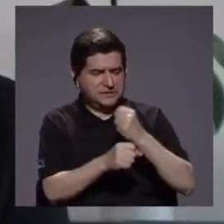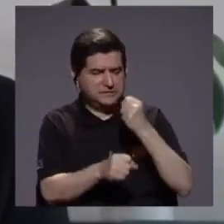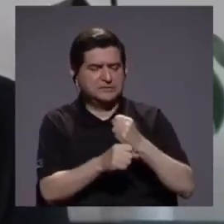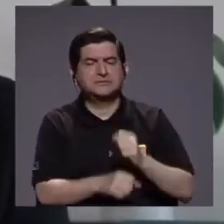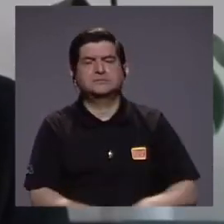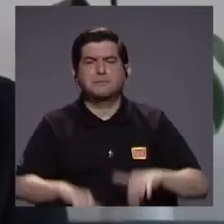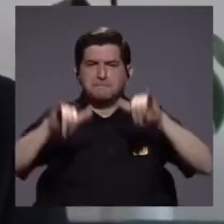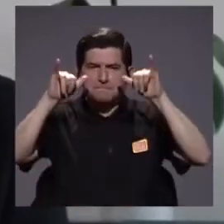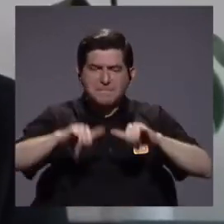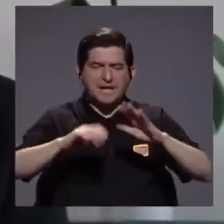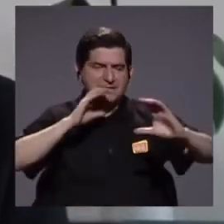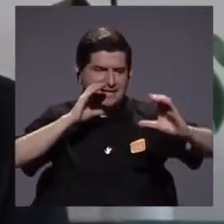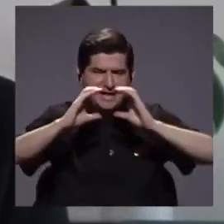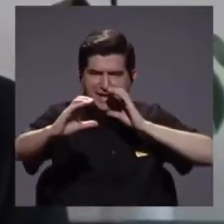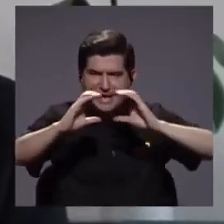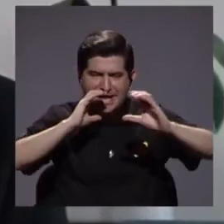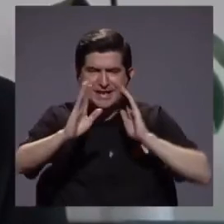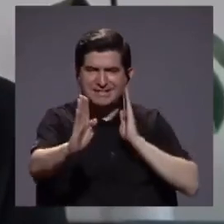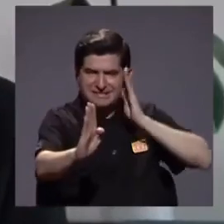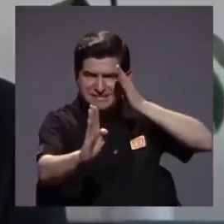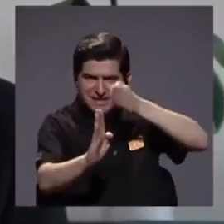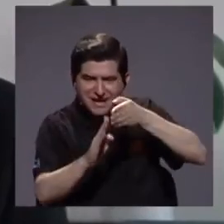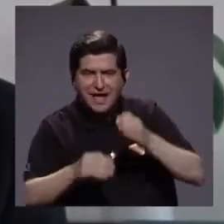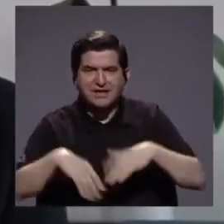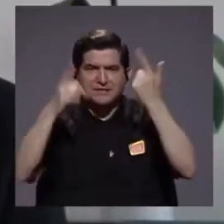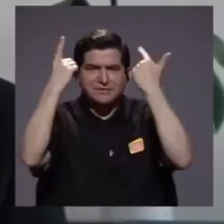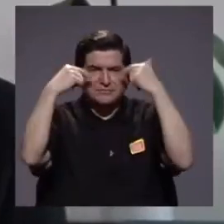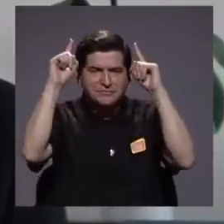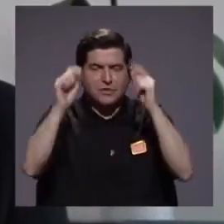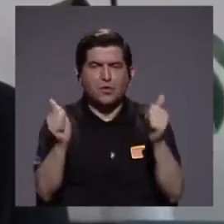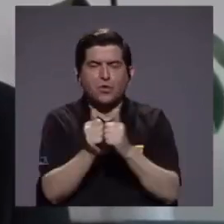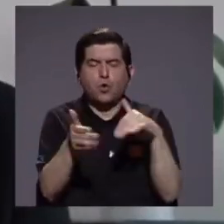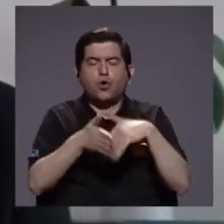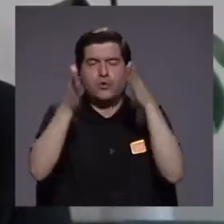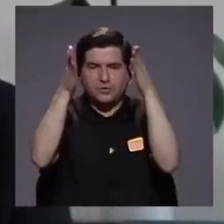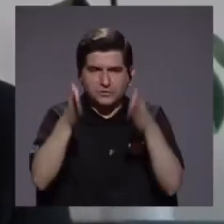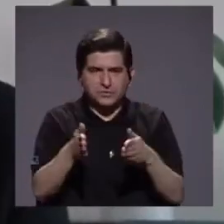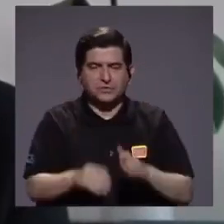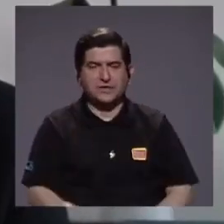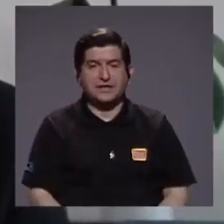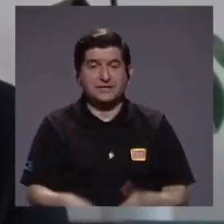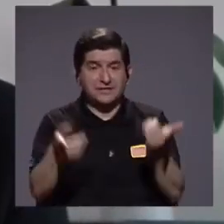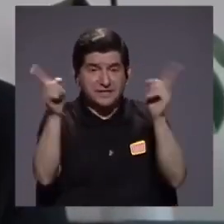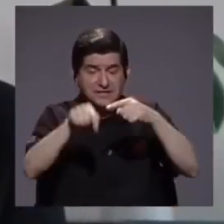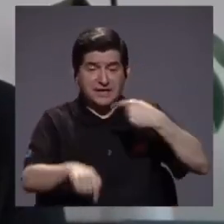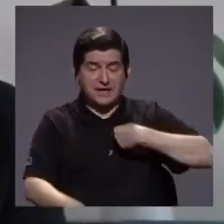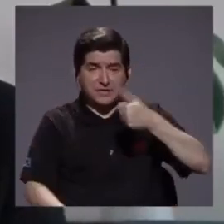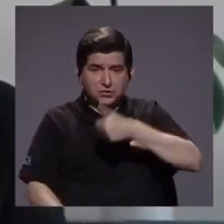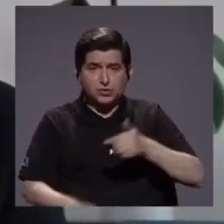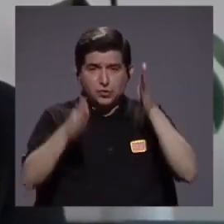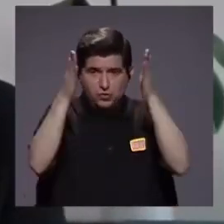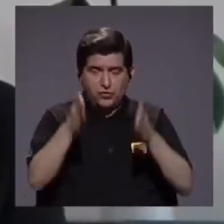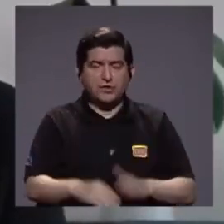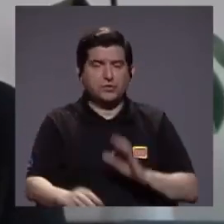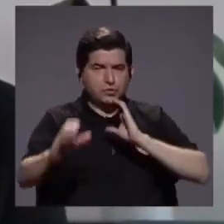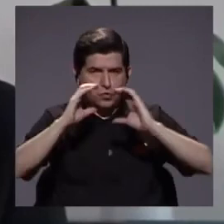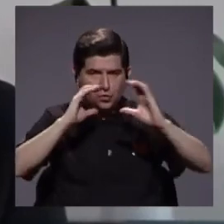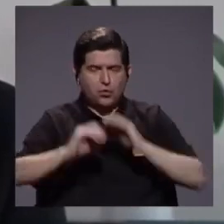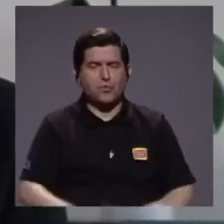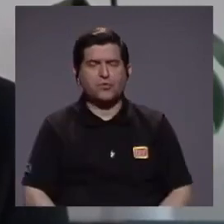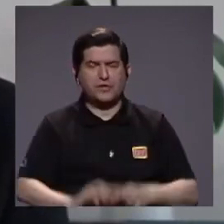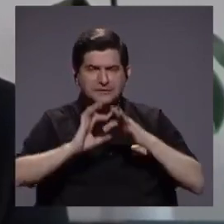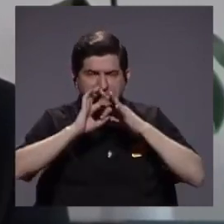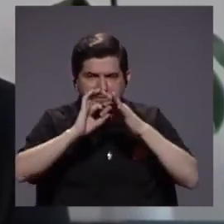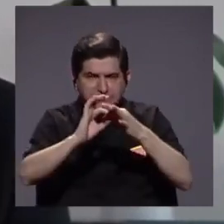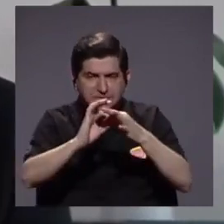a mantener una comunicación directa y efectiva con el movimiento estudiantil. En el caso de llegar a la rectoría, que esa comunicación se estrecha